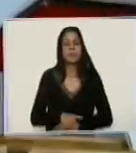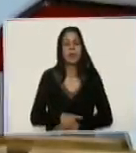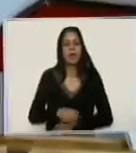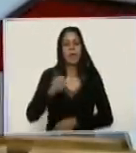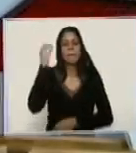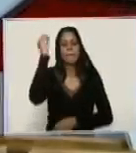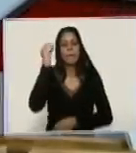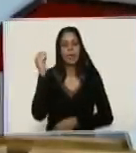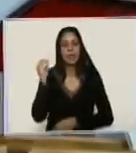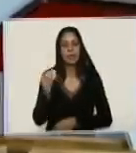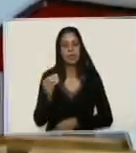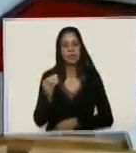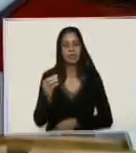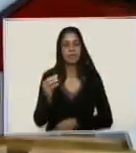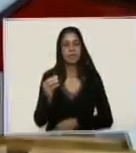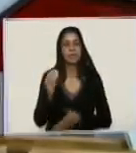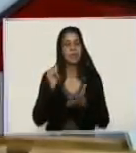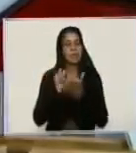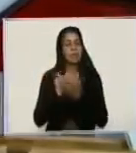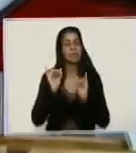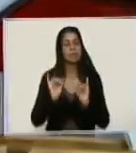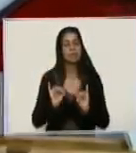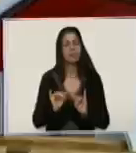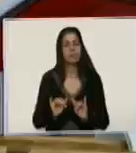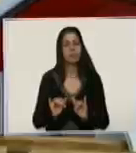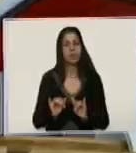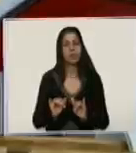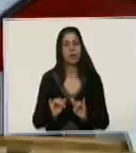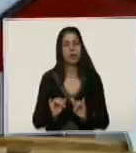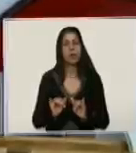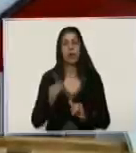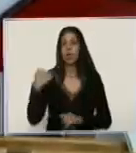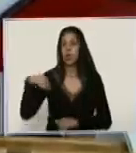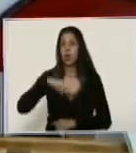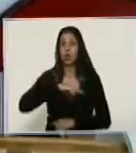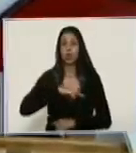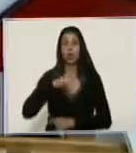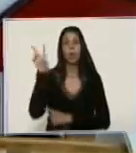Considerando que en ninguna circunstancia los hijos e hijas